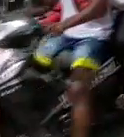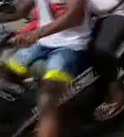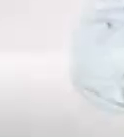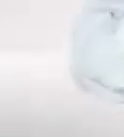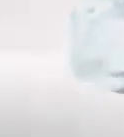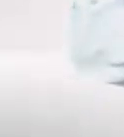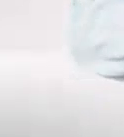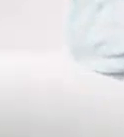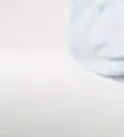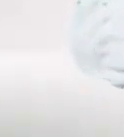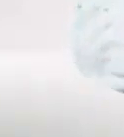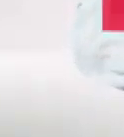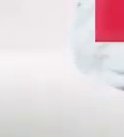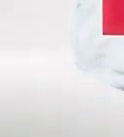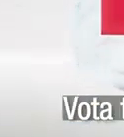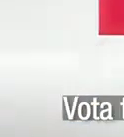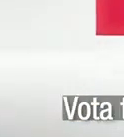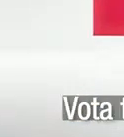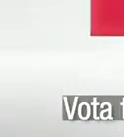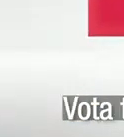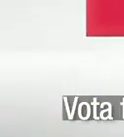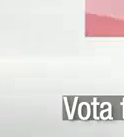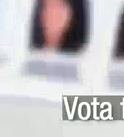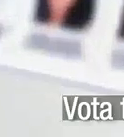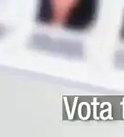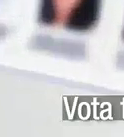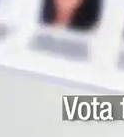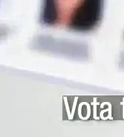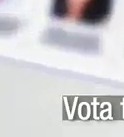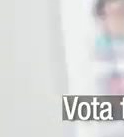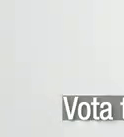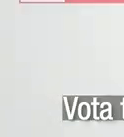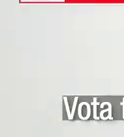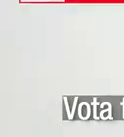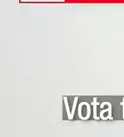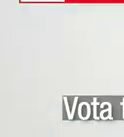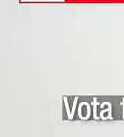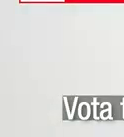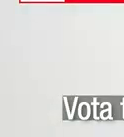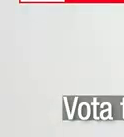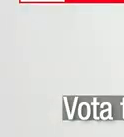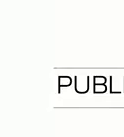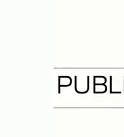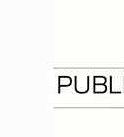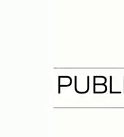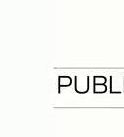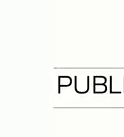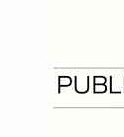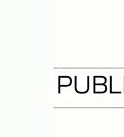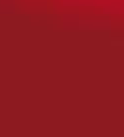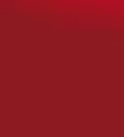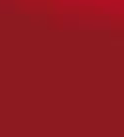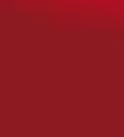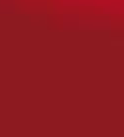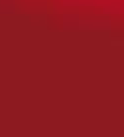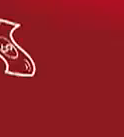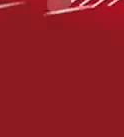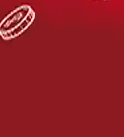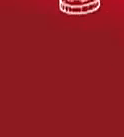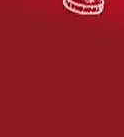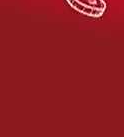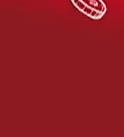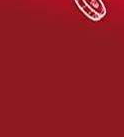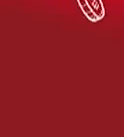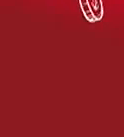salud. Vota con el corazón. Vota todo 20. Gustavo Larrea, presidente. Presidente CNE 2021. Solo en Día llegaron